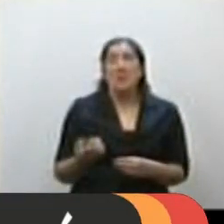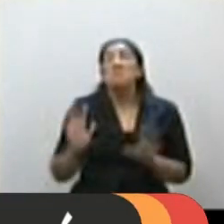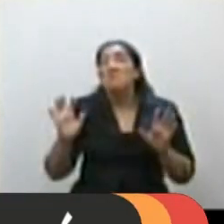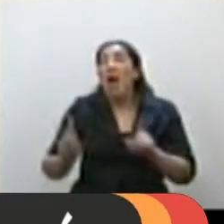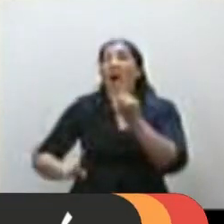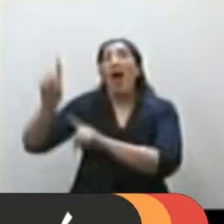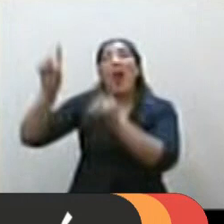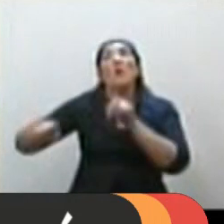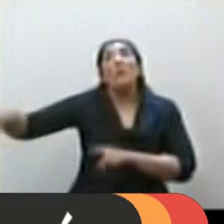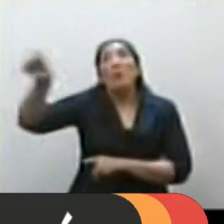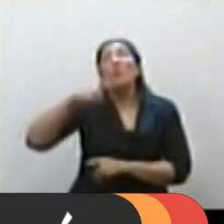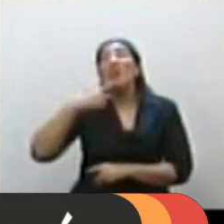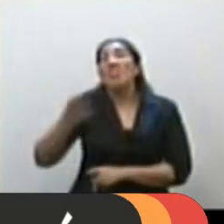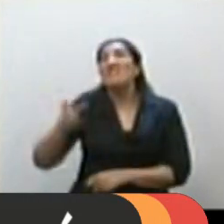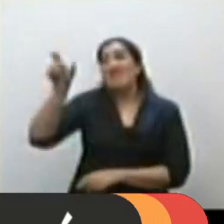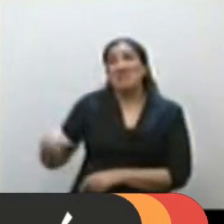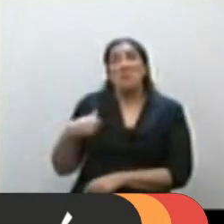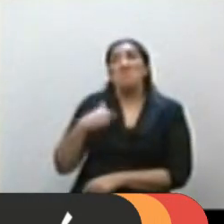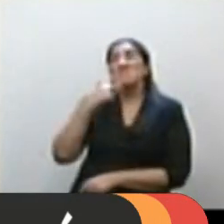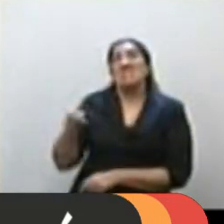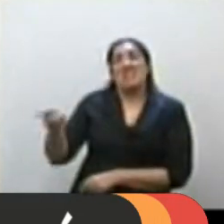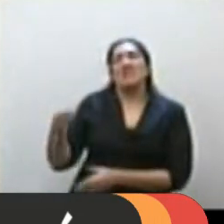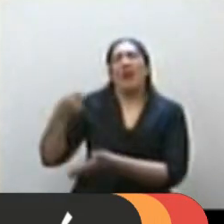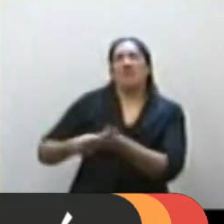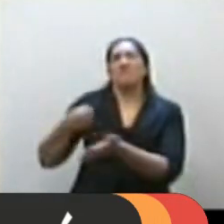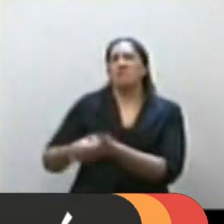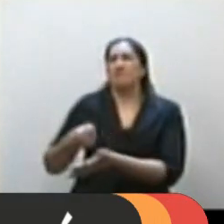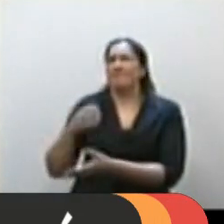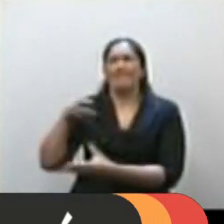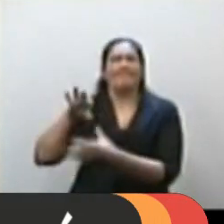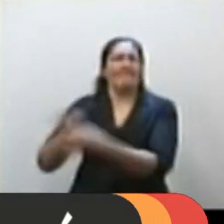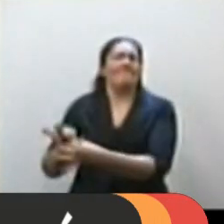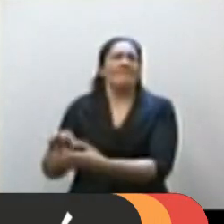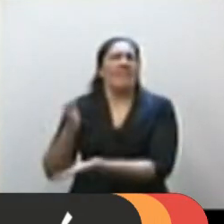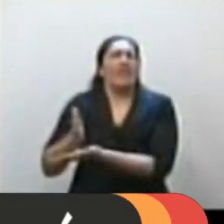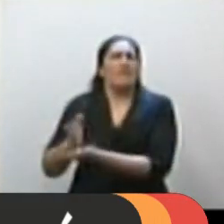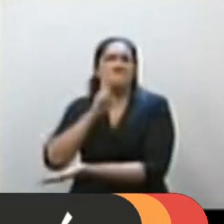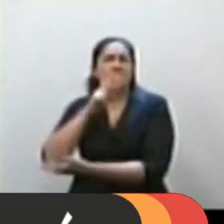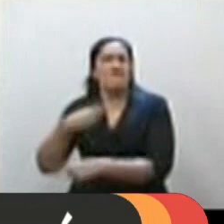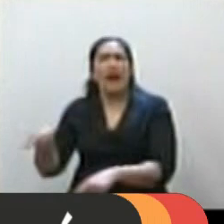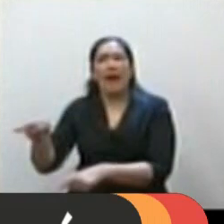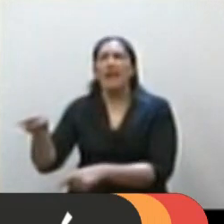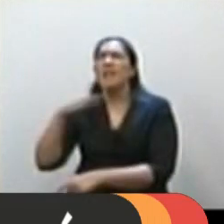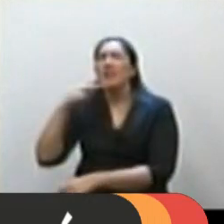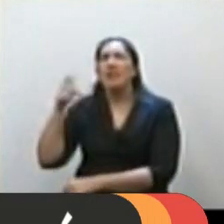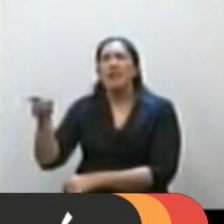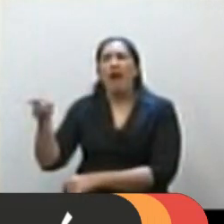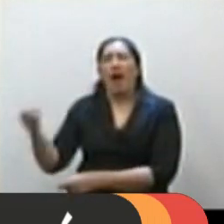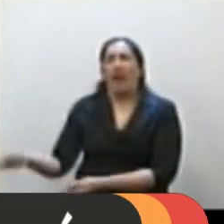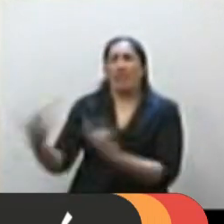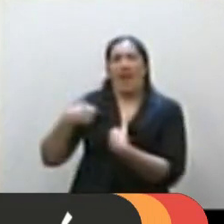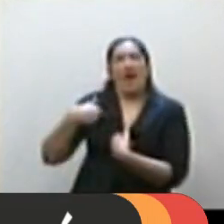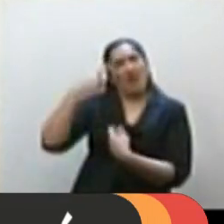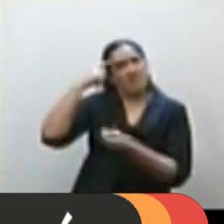fue mi hija, una militante feminista, la que me hizo cambiar de opinión.